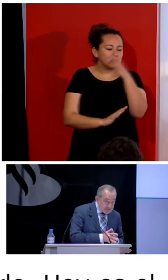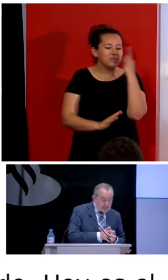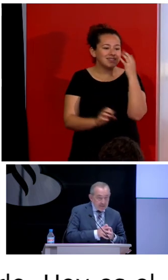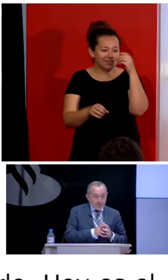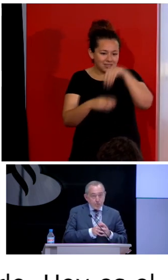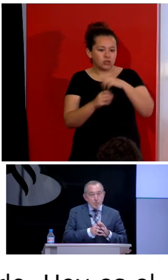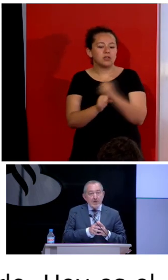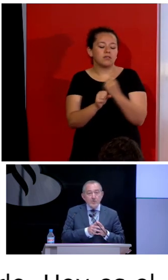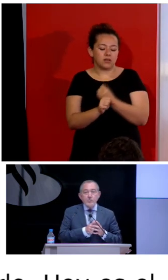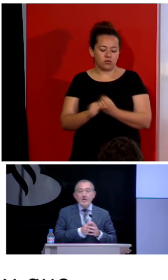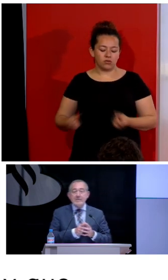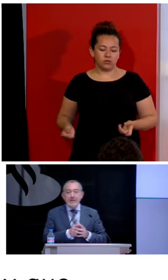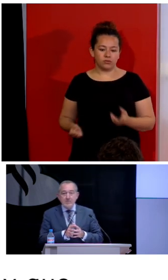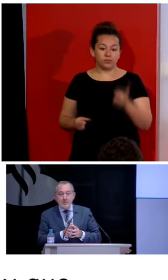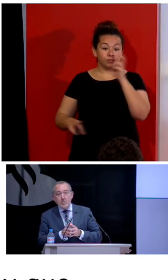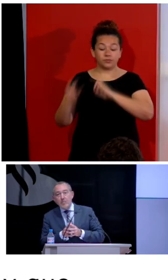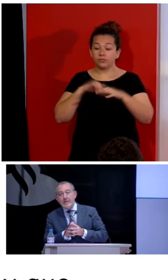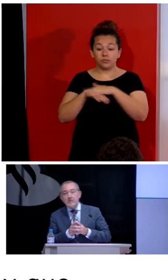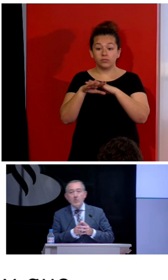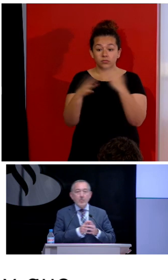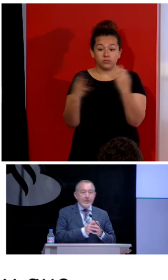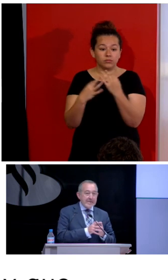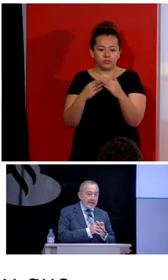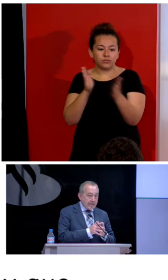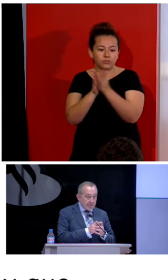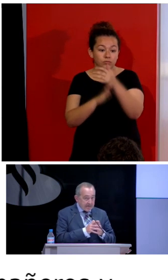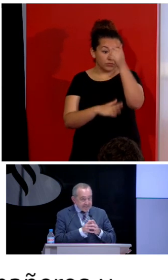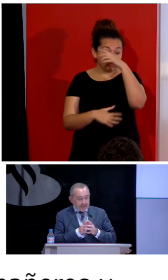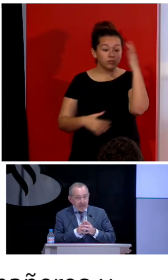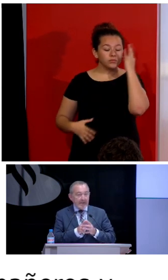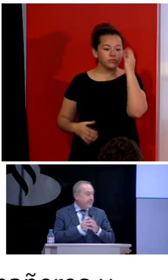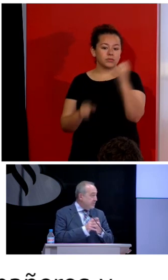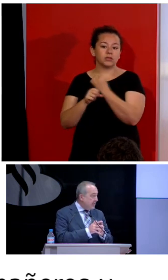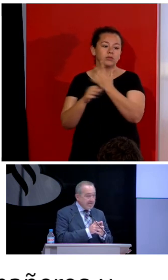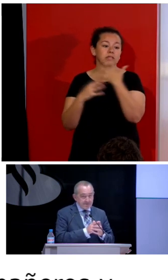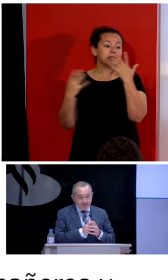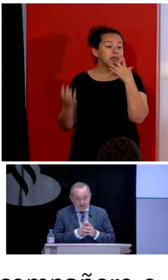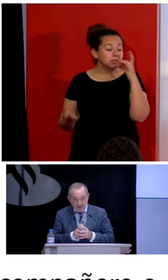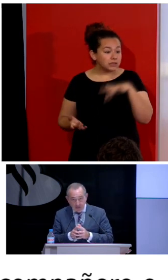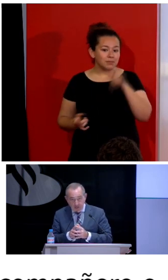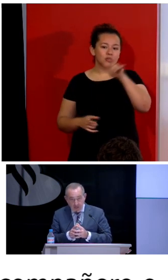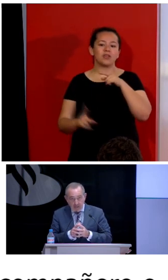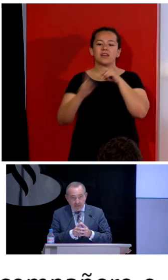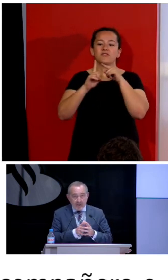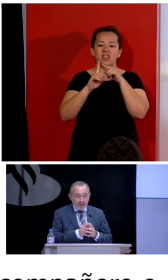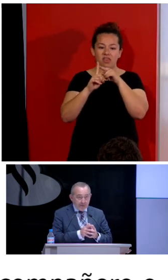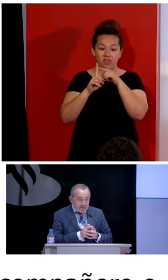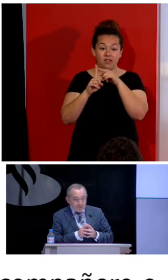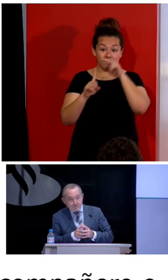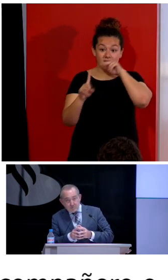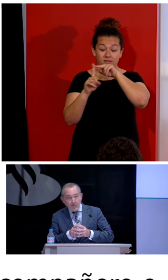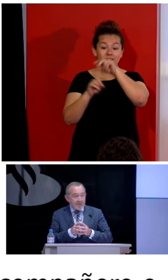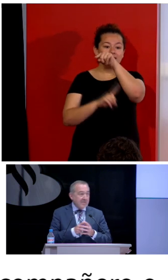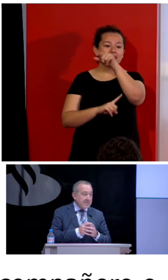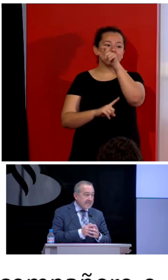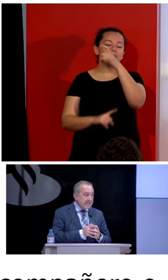laborales, buscando fundamentalmente un compañero o compañera laboral que será la persona de referencia. Quien le va,